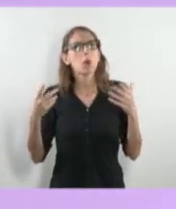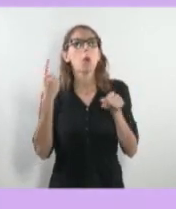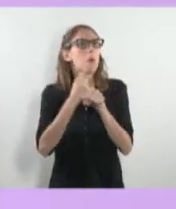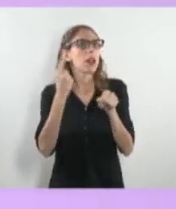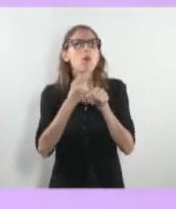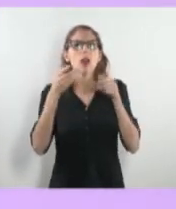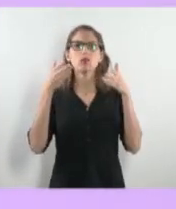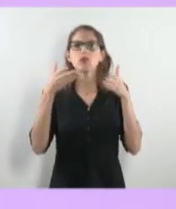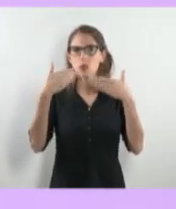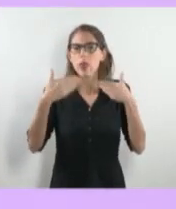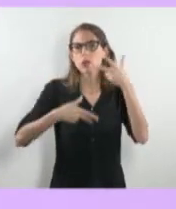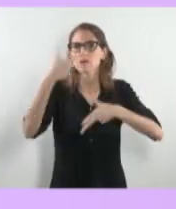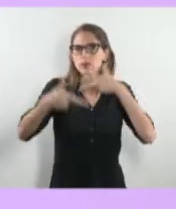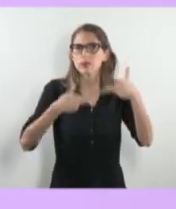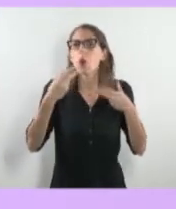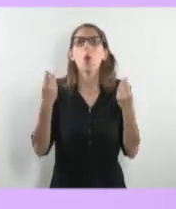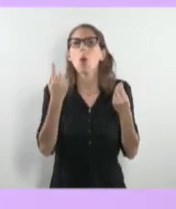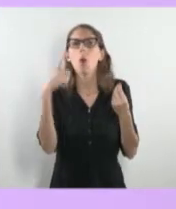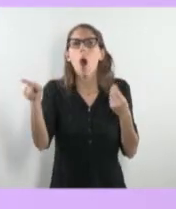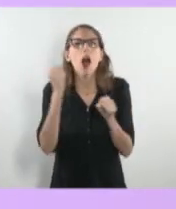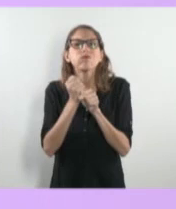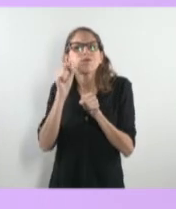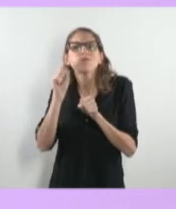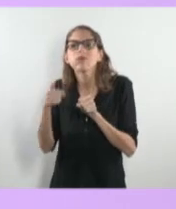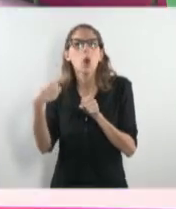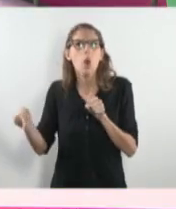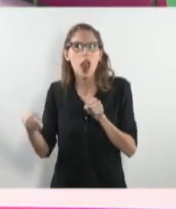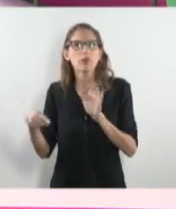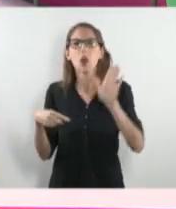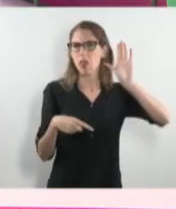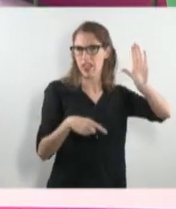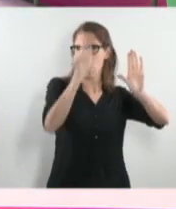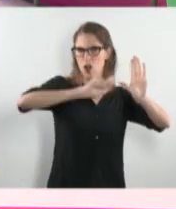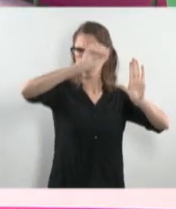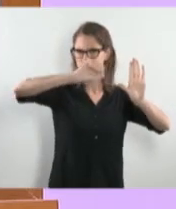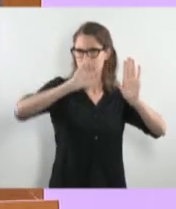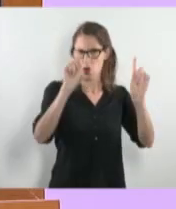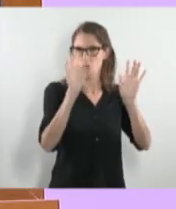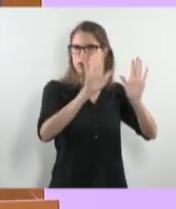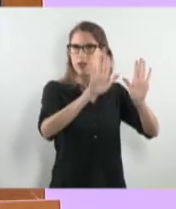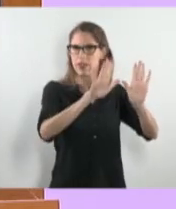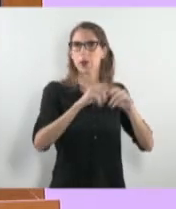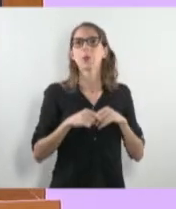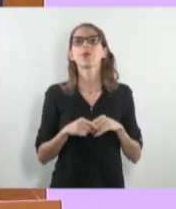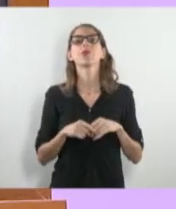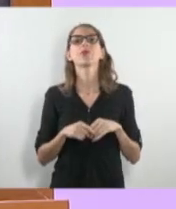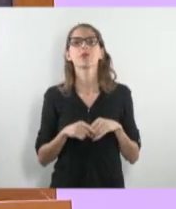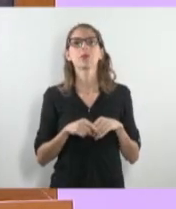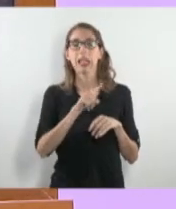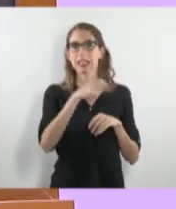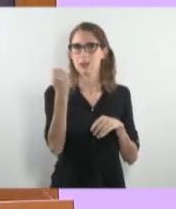por una que van a compartir con... Lo voy a dejar acá. Igual lo voy a dejar acá. Así nos queda